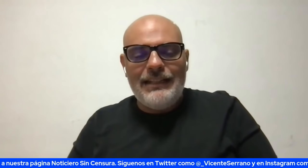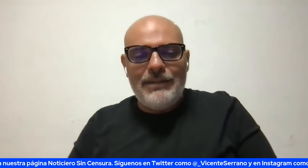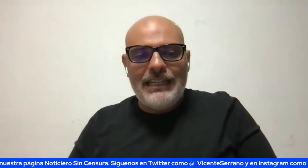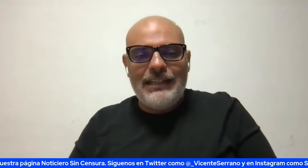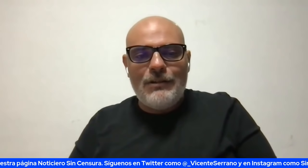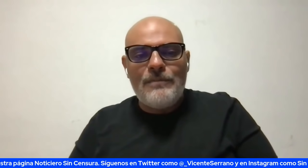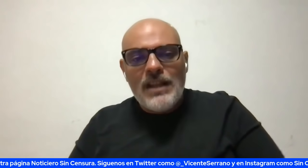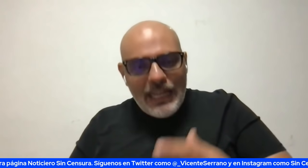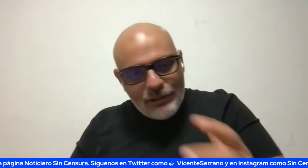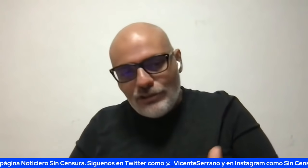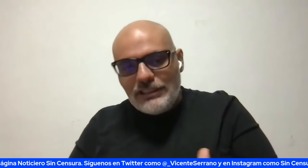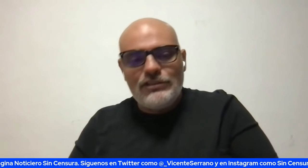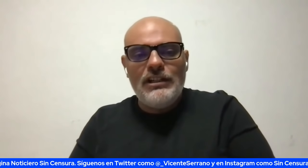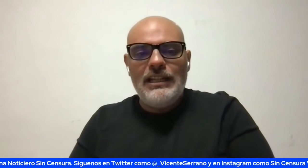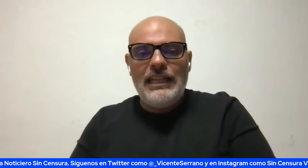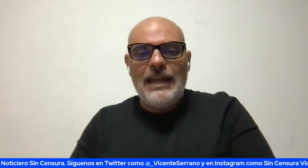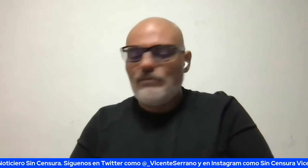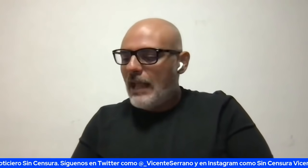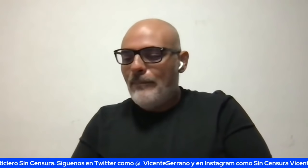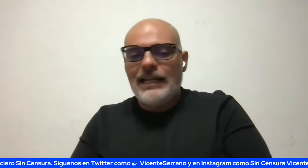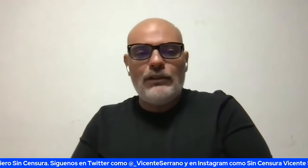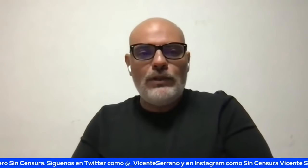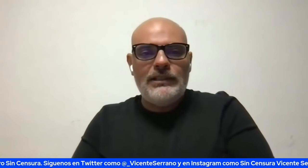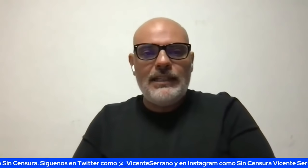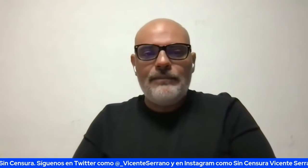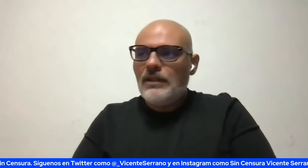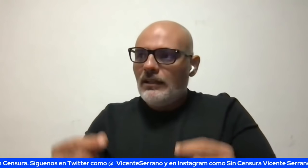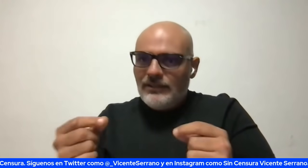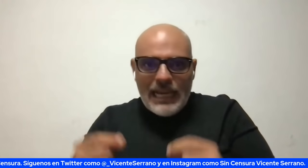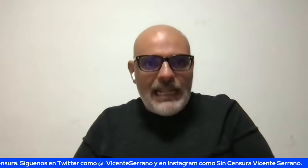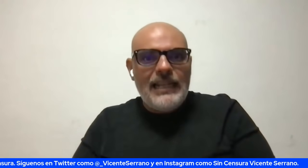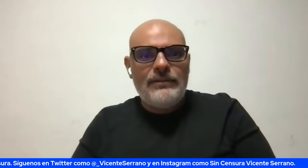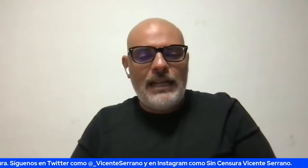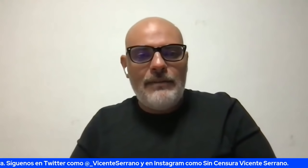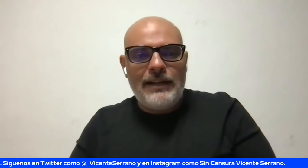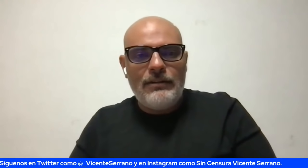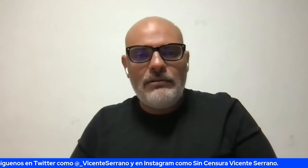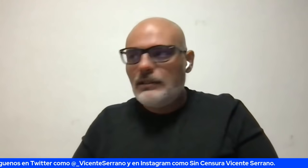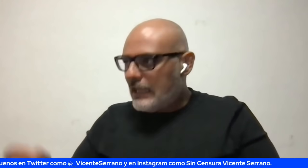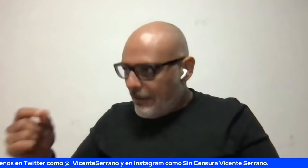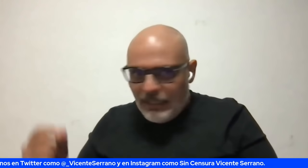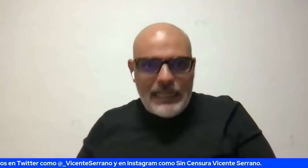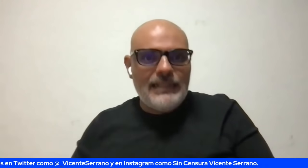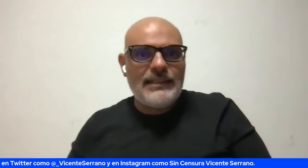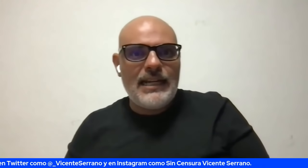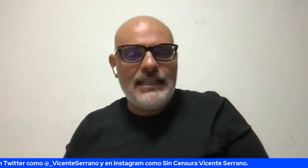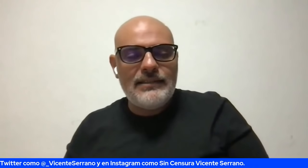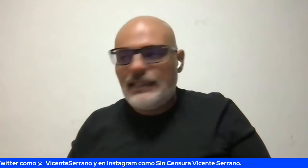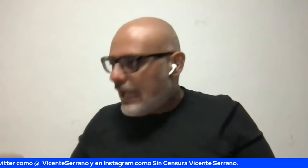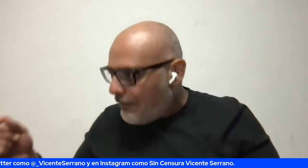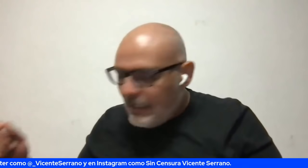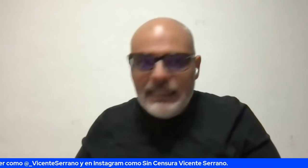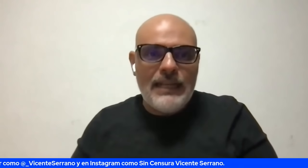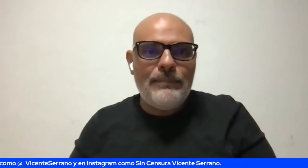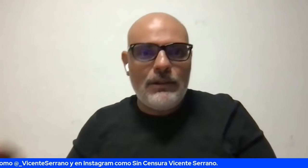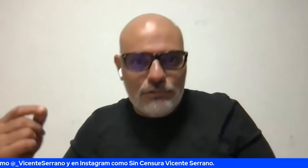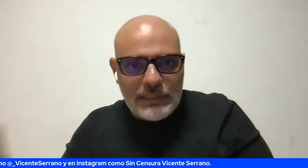que hay en México. Entonces yo le diría, apaga el Twitter, sal al barrio, camina a las